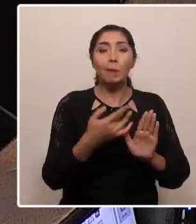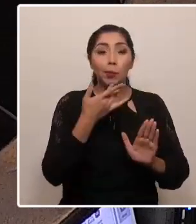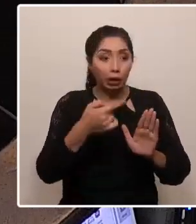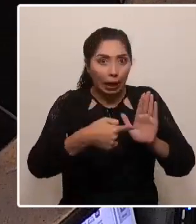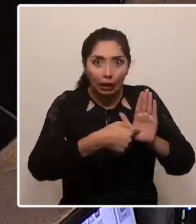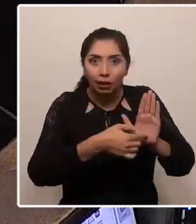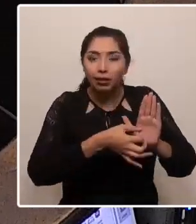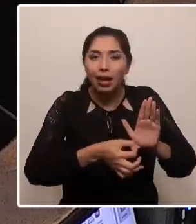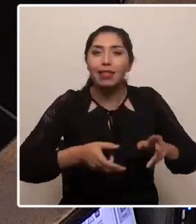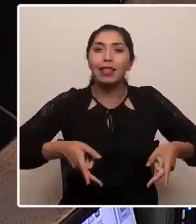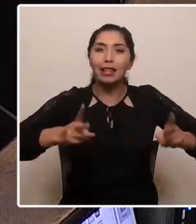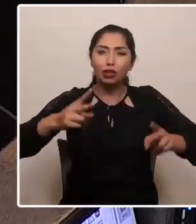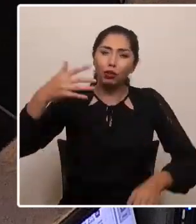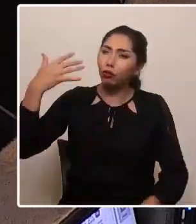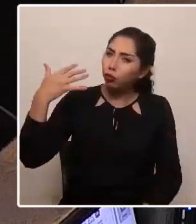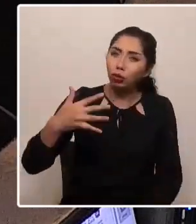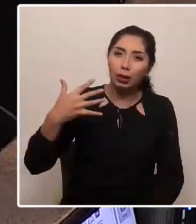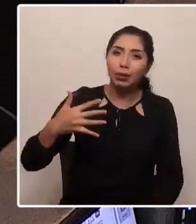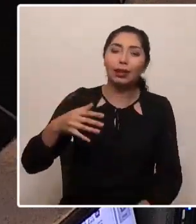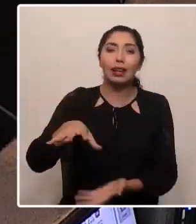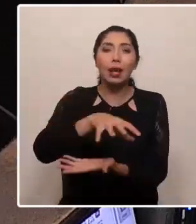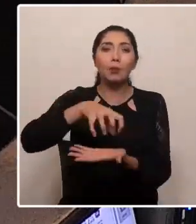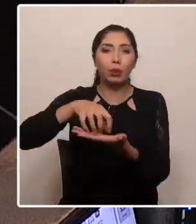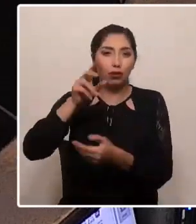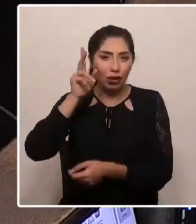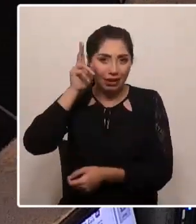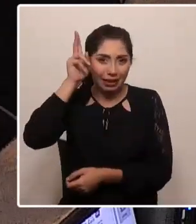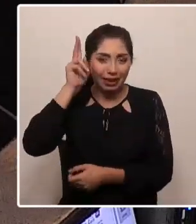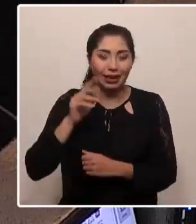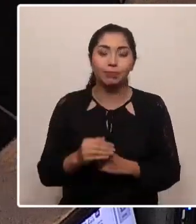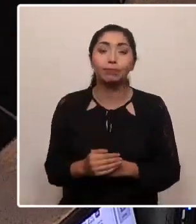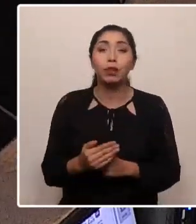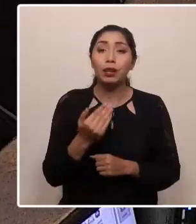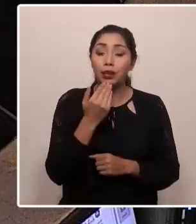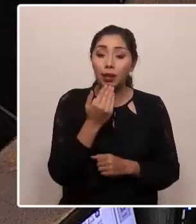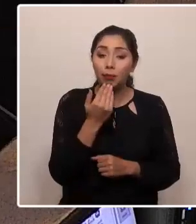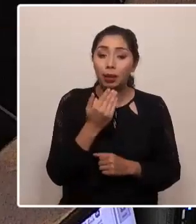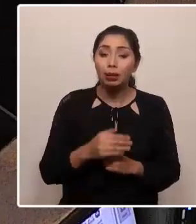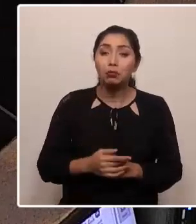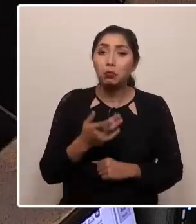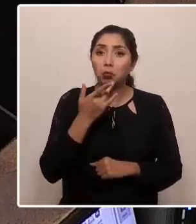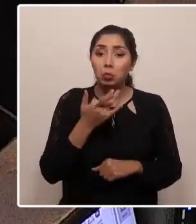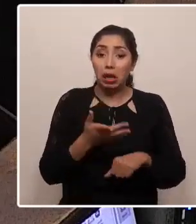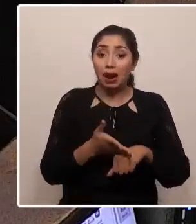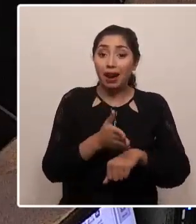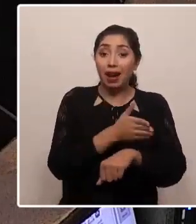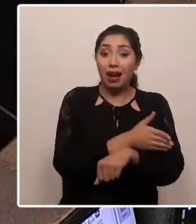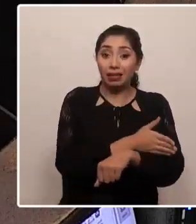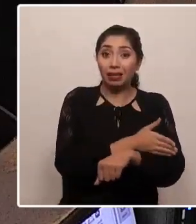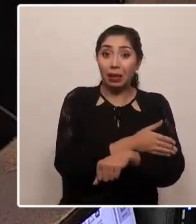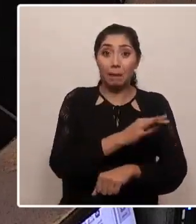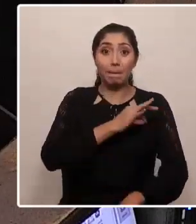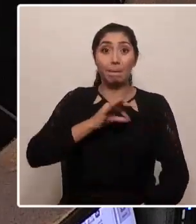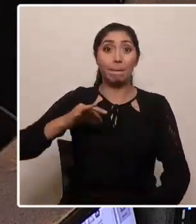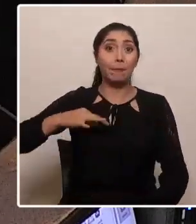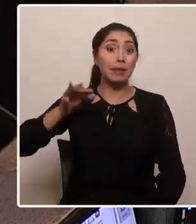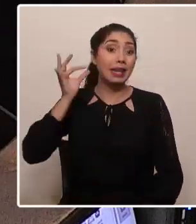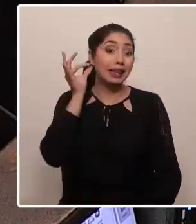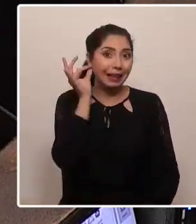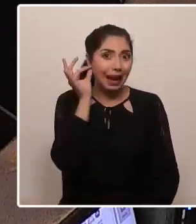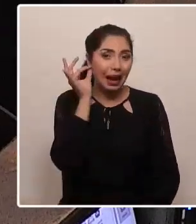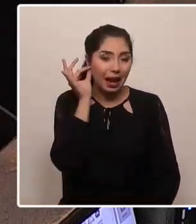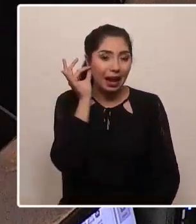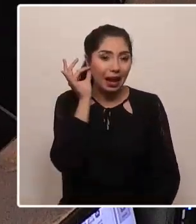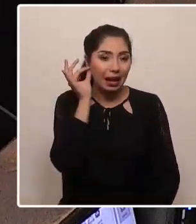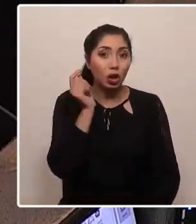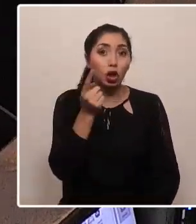derechos fundamentales de los pueblos indígenas y porque también han sido negadas por una muy conocida ministra que es conocida